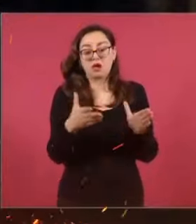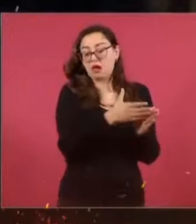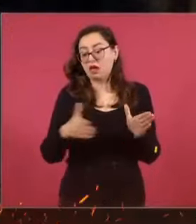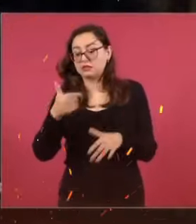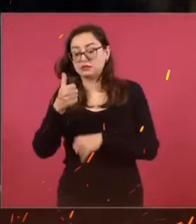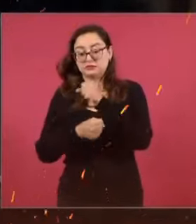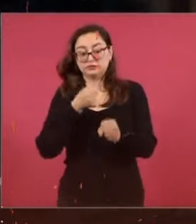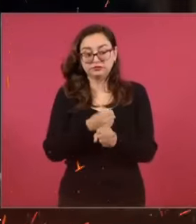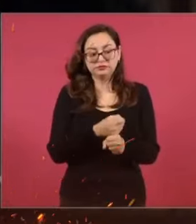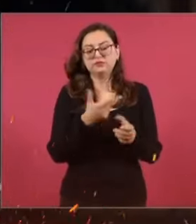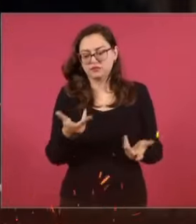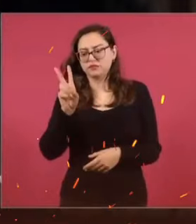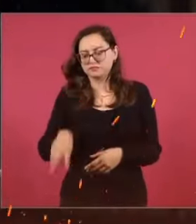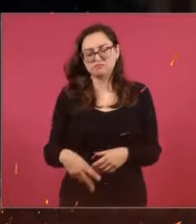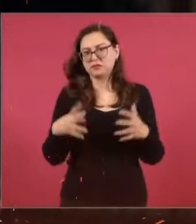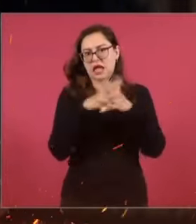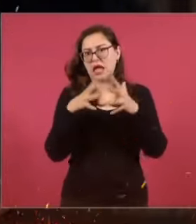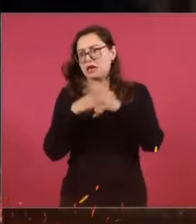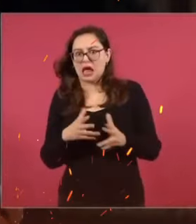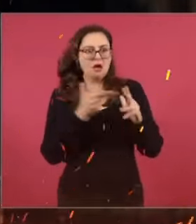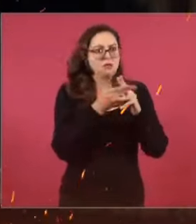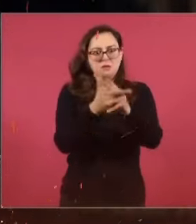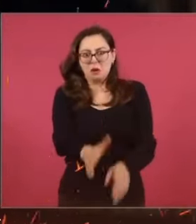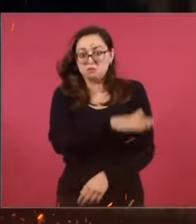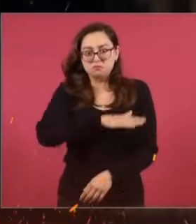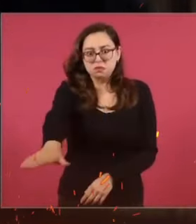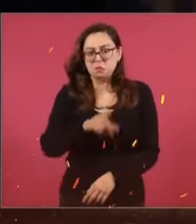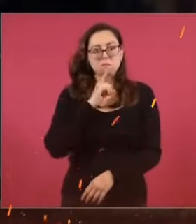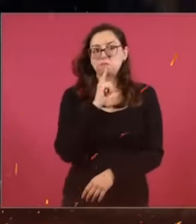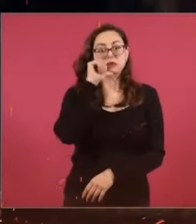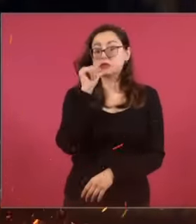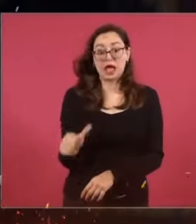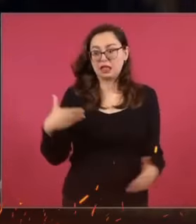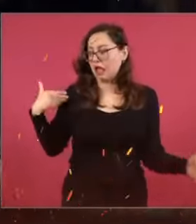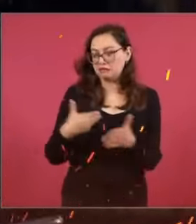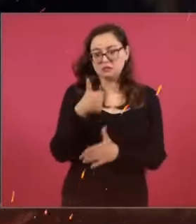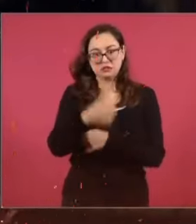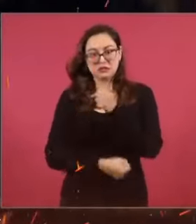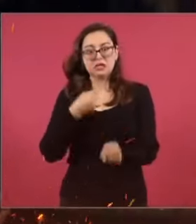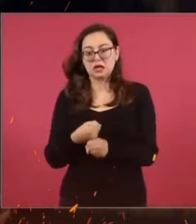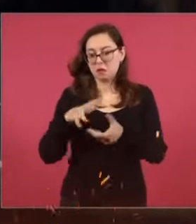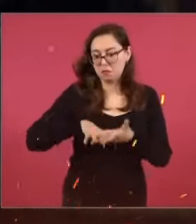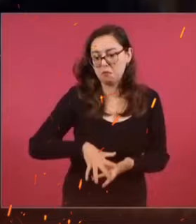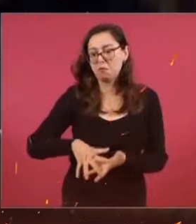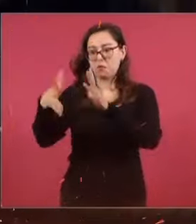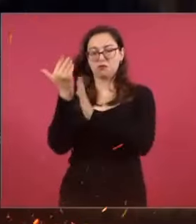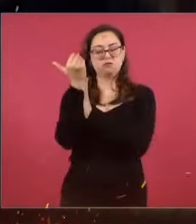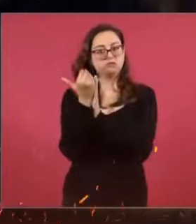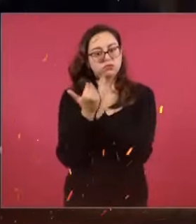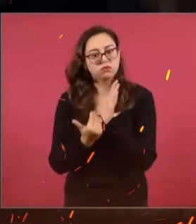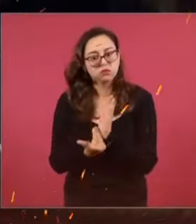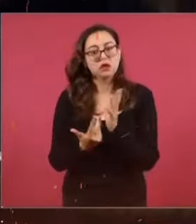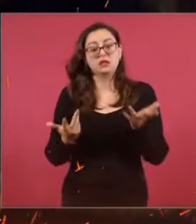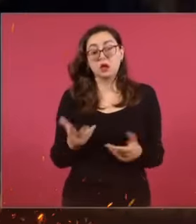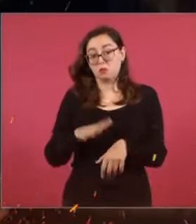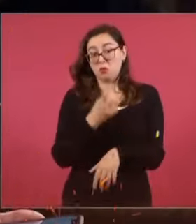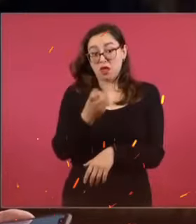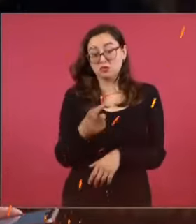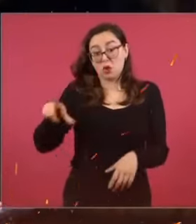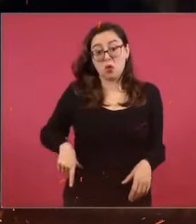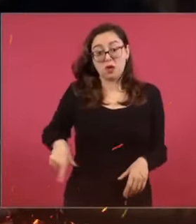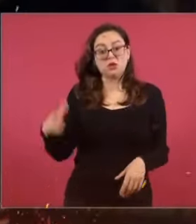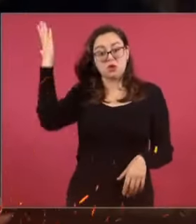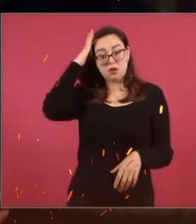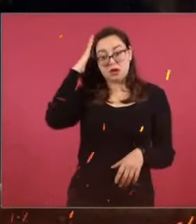usted no se llevaran a cabo masacres. Y precisamente como vimos en algún momento cuando lo vio, esto responde al objetivo, o sea, de evitar que se desate la violencia. Por eso es que pues no van tras los grandes capos, porque esto